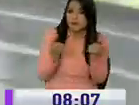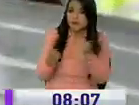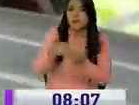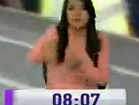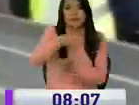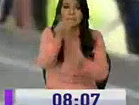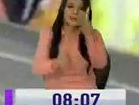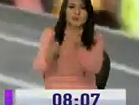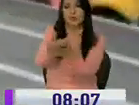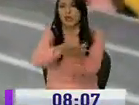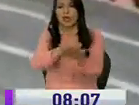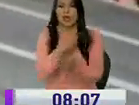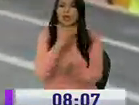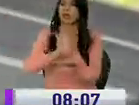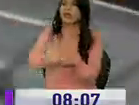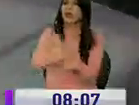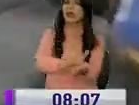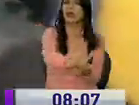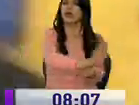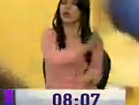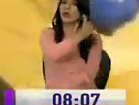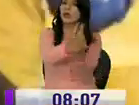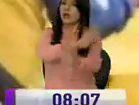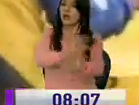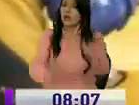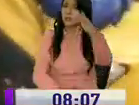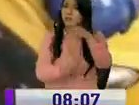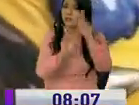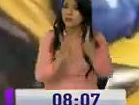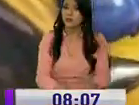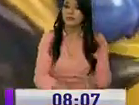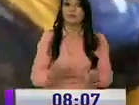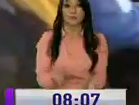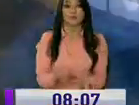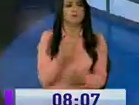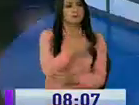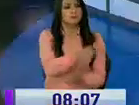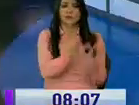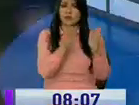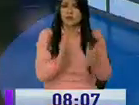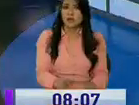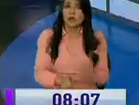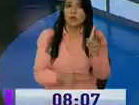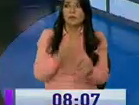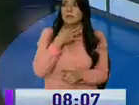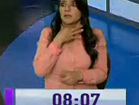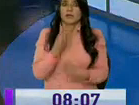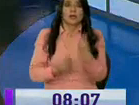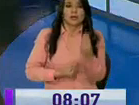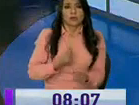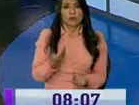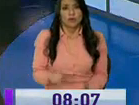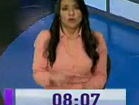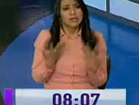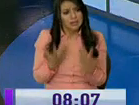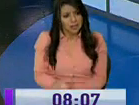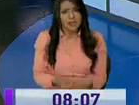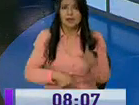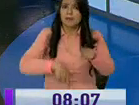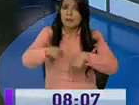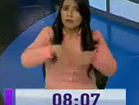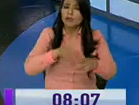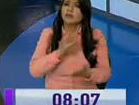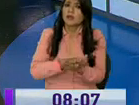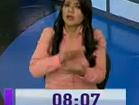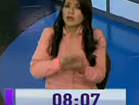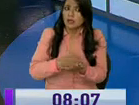estas agresiones para poder mantener la paz, la calma, sobre todo por la ciudadanía, de muchos ciudadanos que quieren transportarse a sus